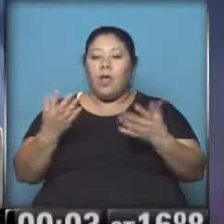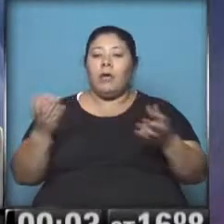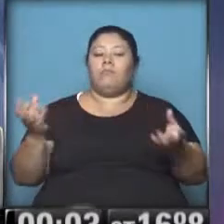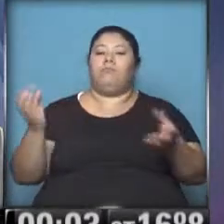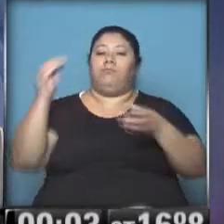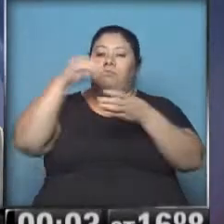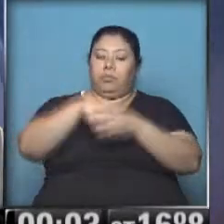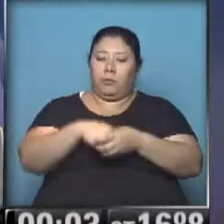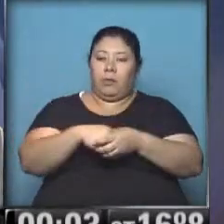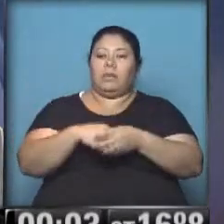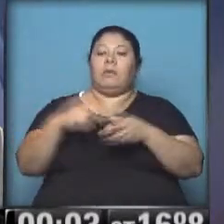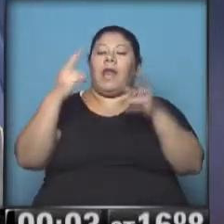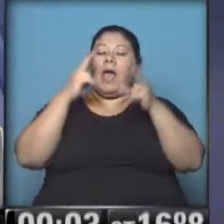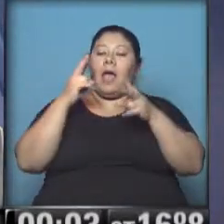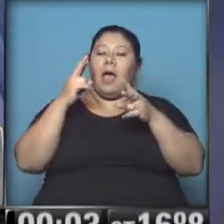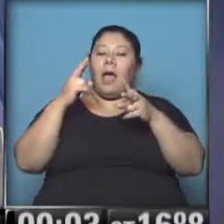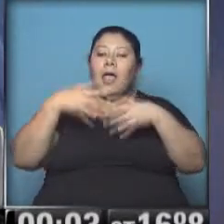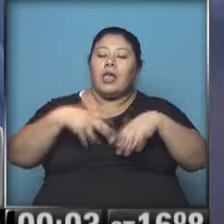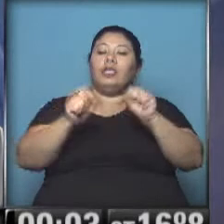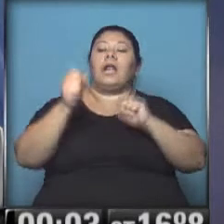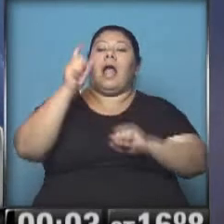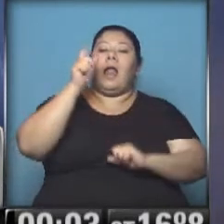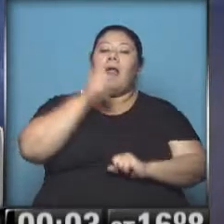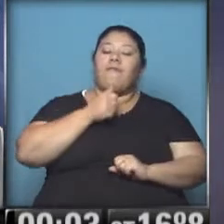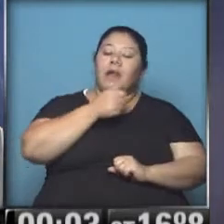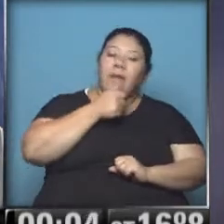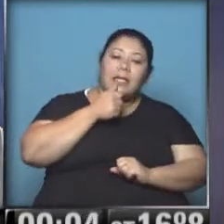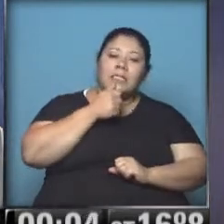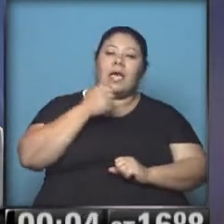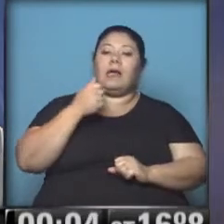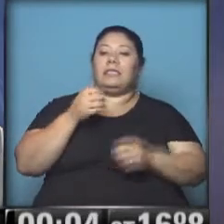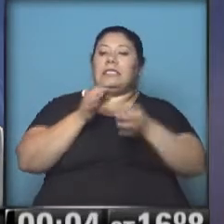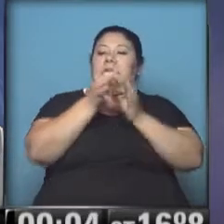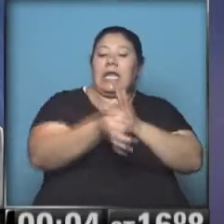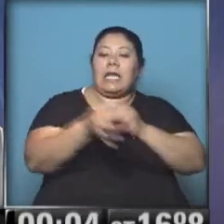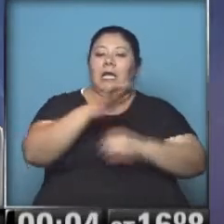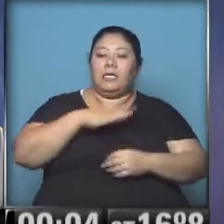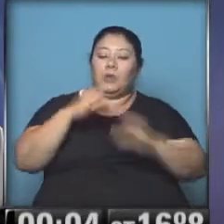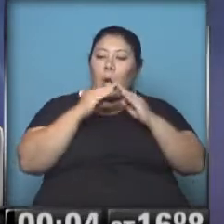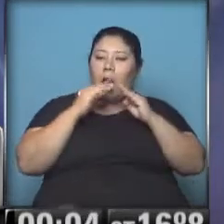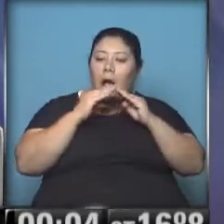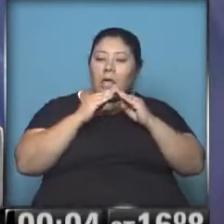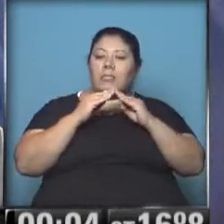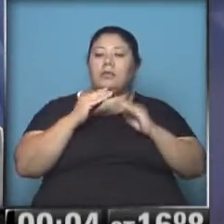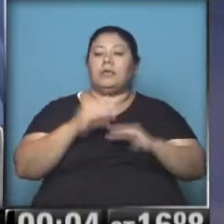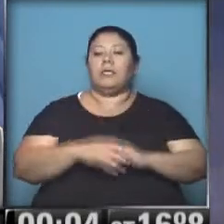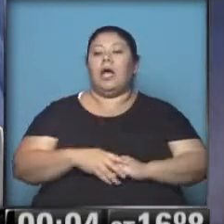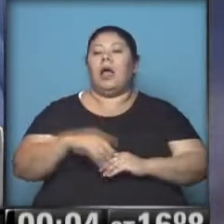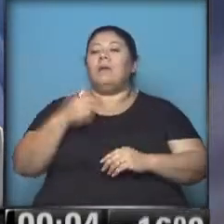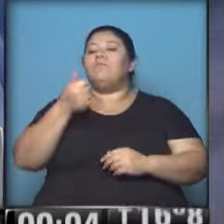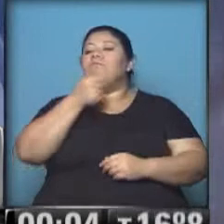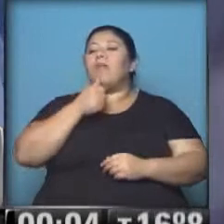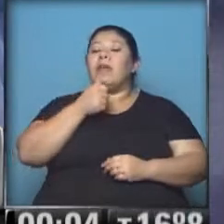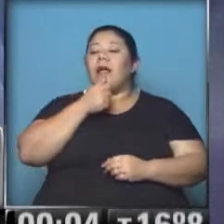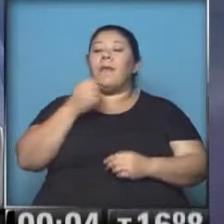las farmacias más cercanas a tu lugar, desde, por ejemplo, hacerte un pastillero virtual para saber cuál es el medicamento que tenés que tomar a cada hora.